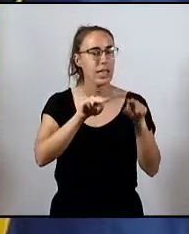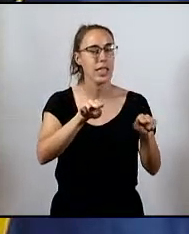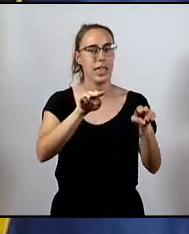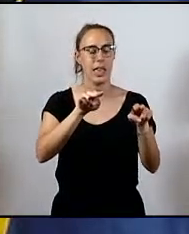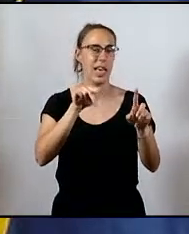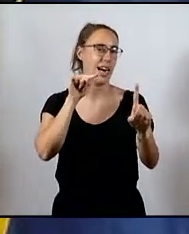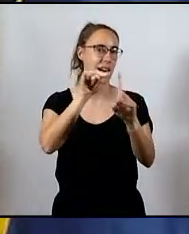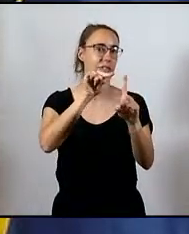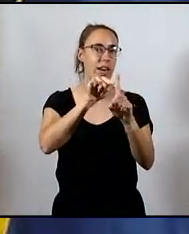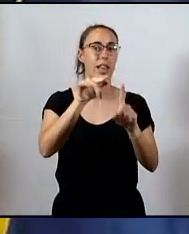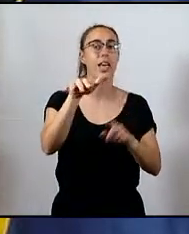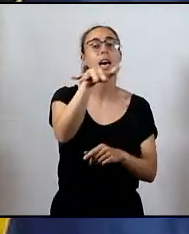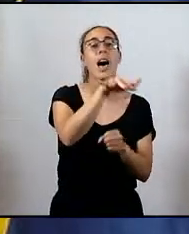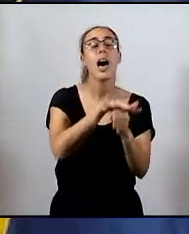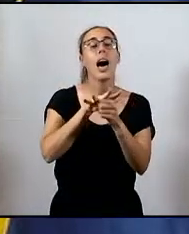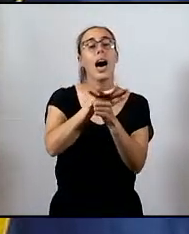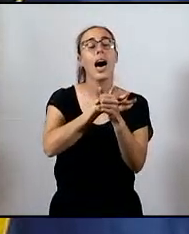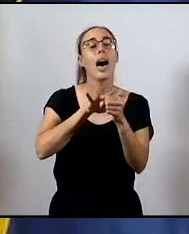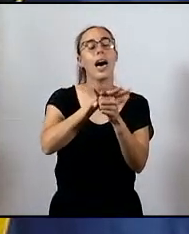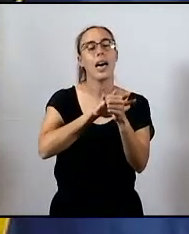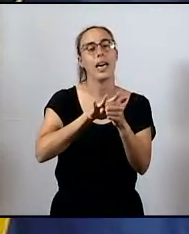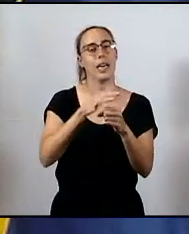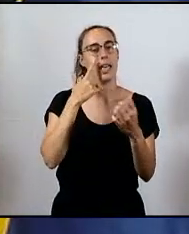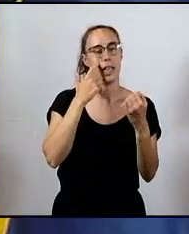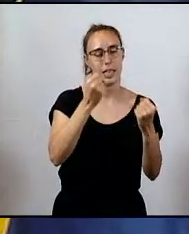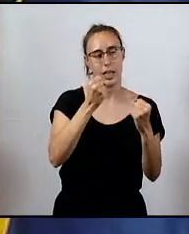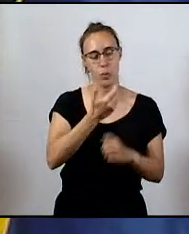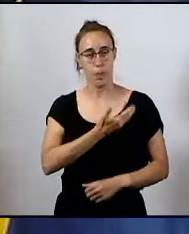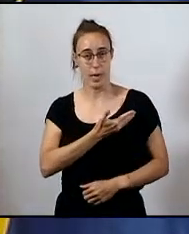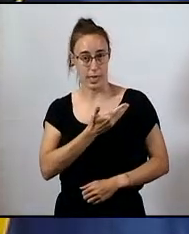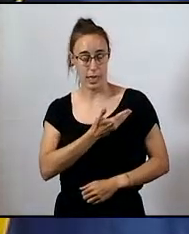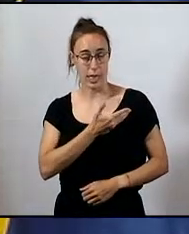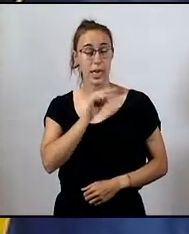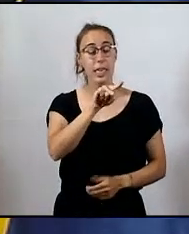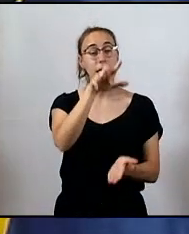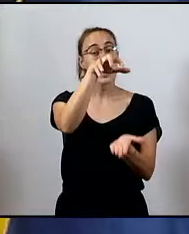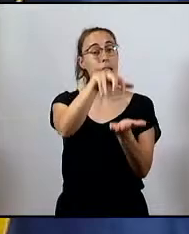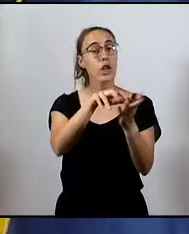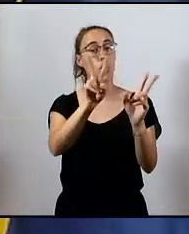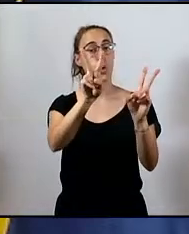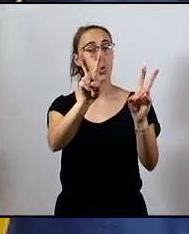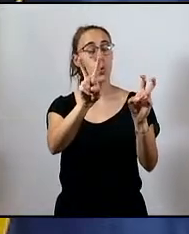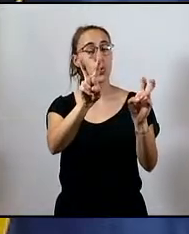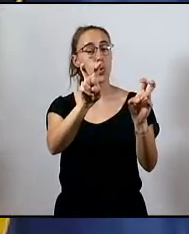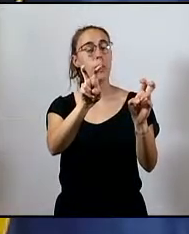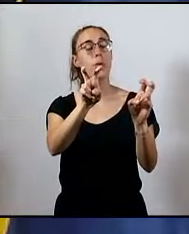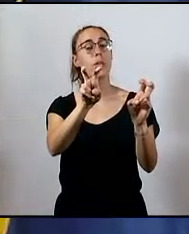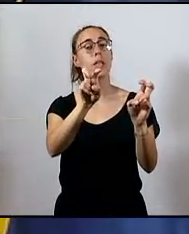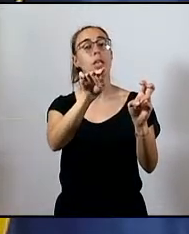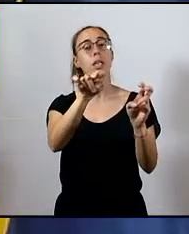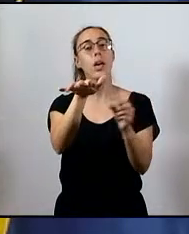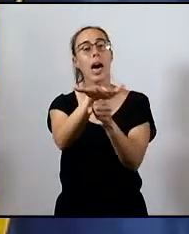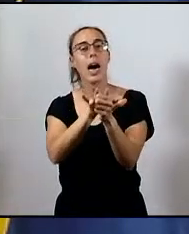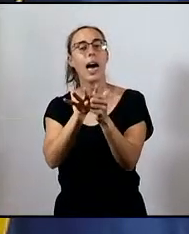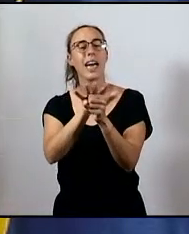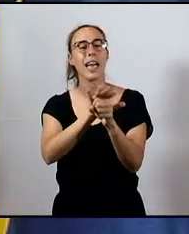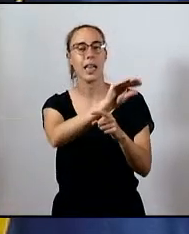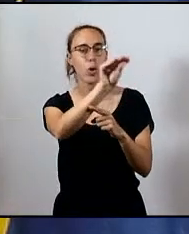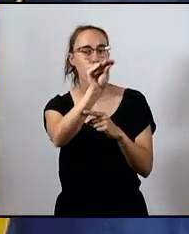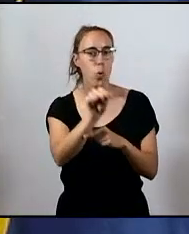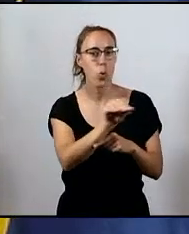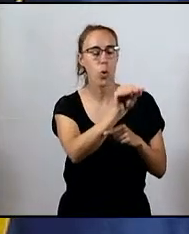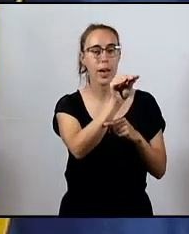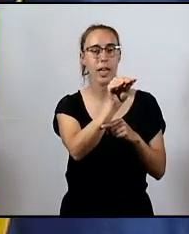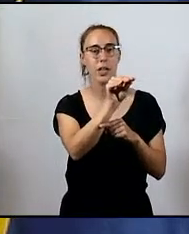en el área de salud de Plasencia. Este nuevo centro tendrá, por un lado, un área de cuidados y convalecencia